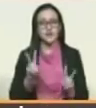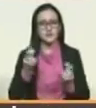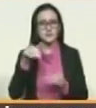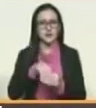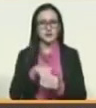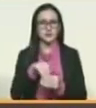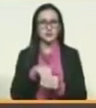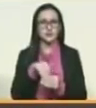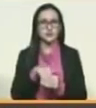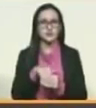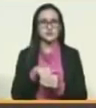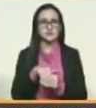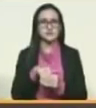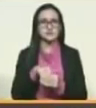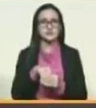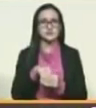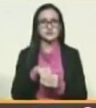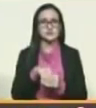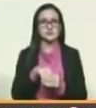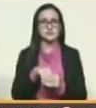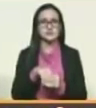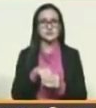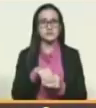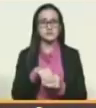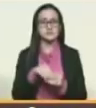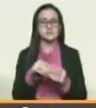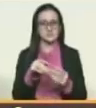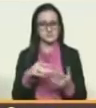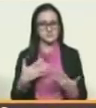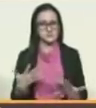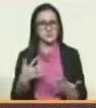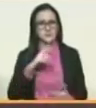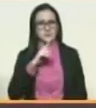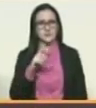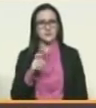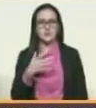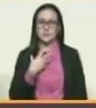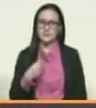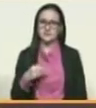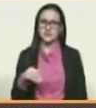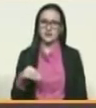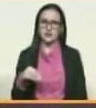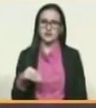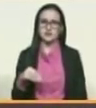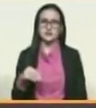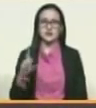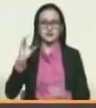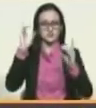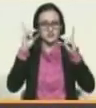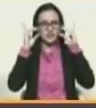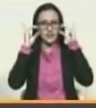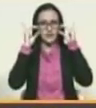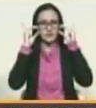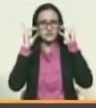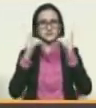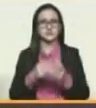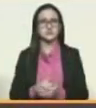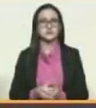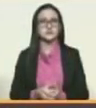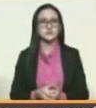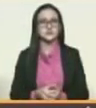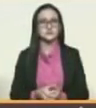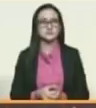ocurriendo en la región. Es lo siguiente, ¿no? Para la presidenta de la Asamblea Nacional Constituyente, Delcy Rodríguez. El día de hoy hay